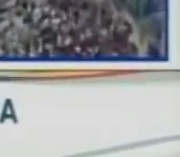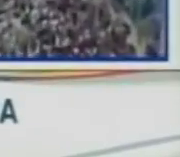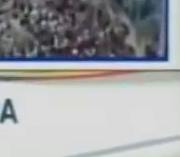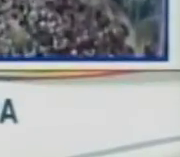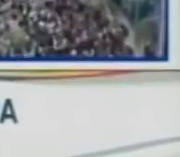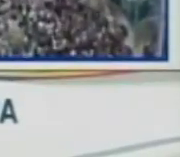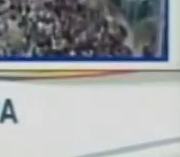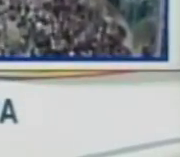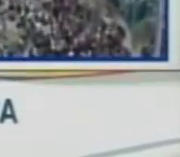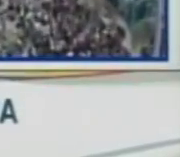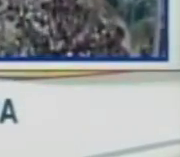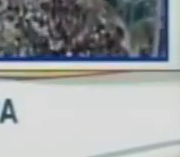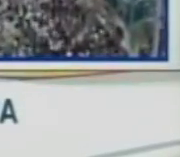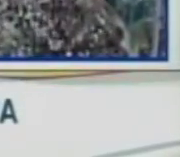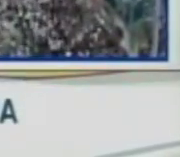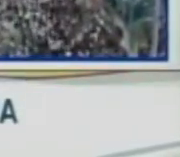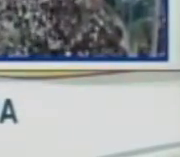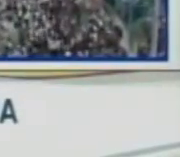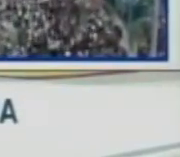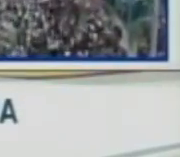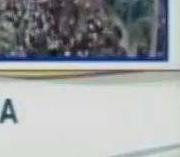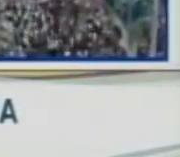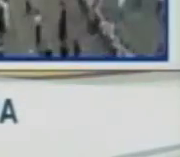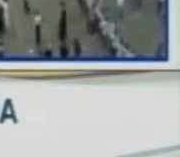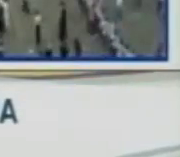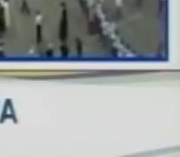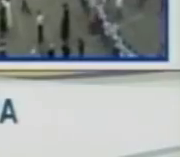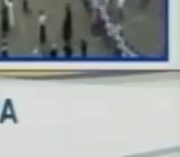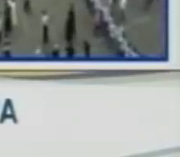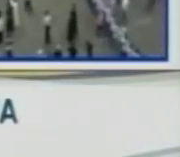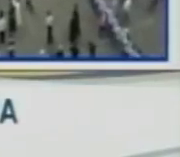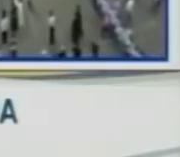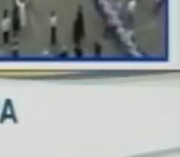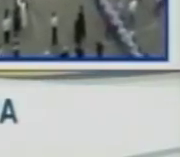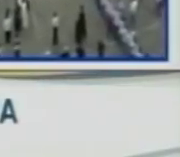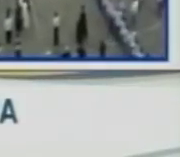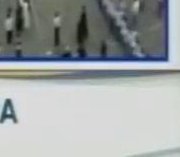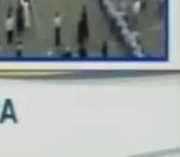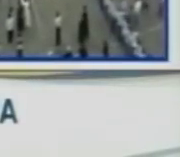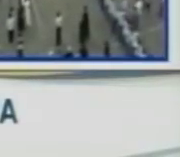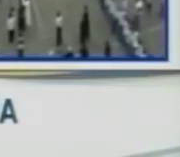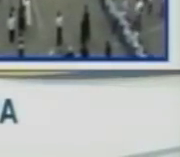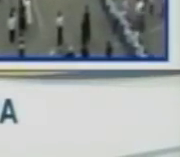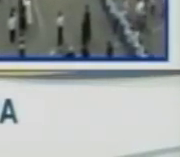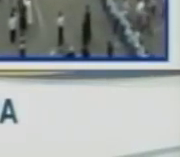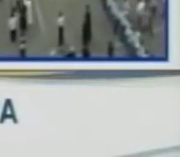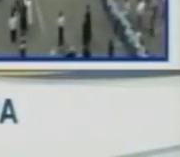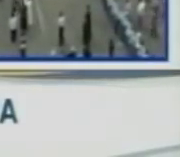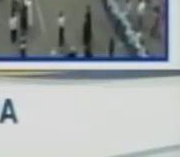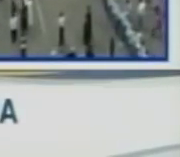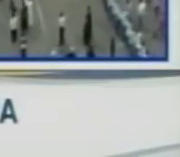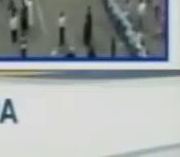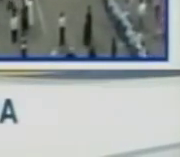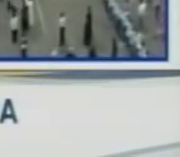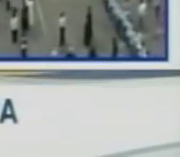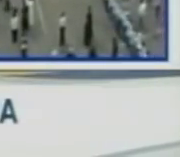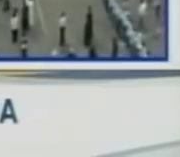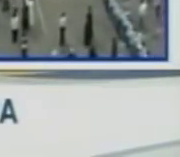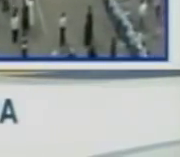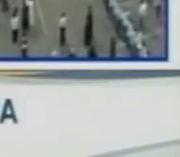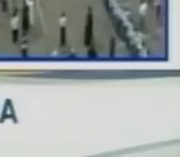Venezuela, unirnos en el espíritu nacional, en el espíritu de Cristo. Así es, así será,